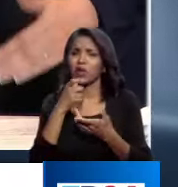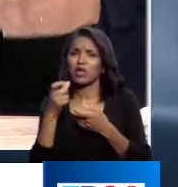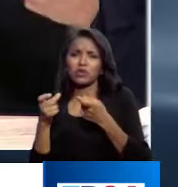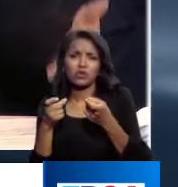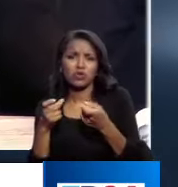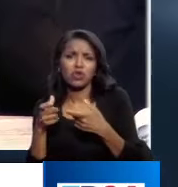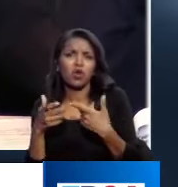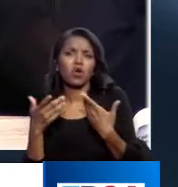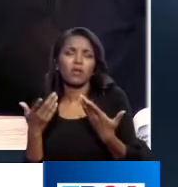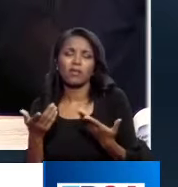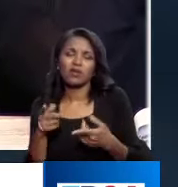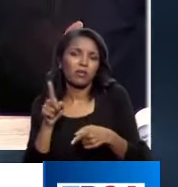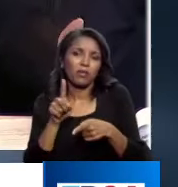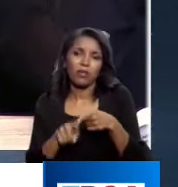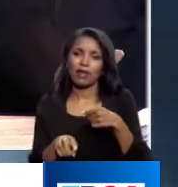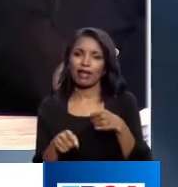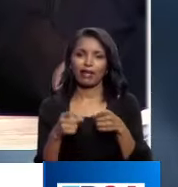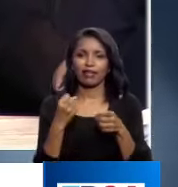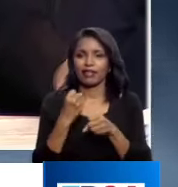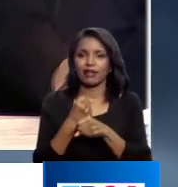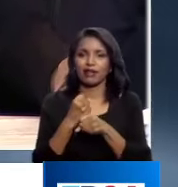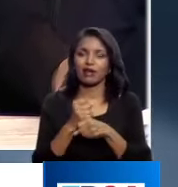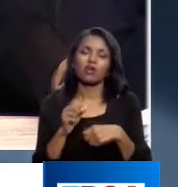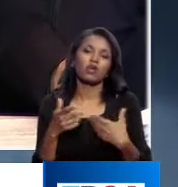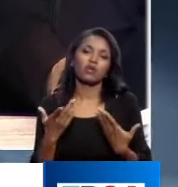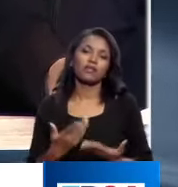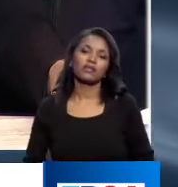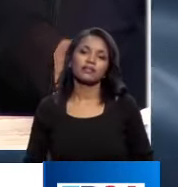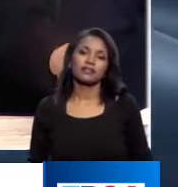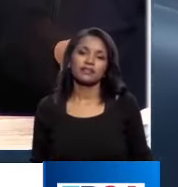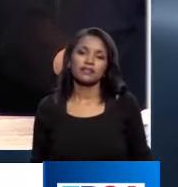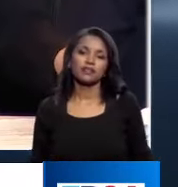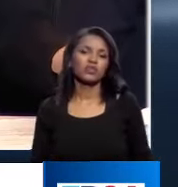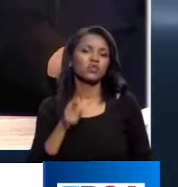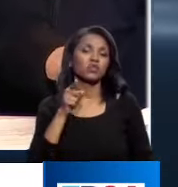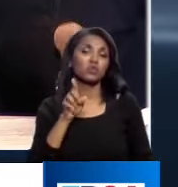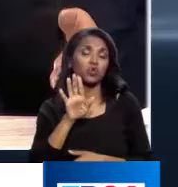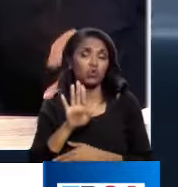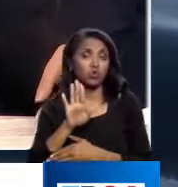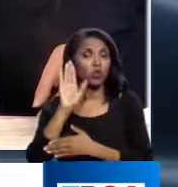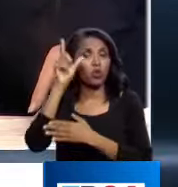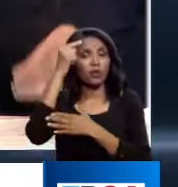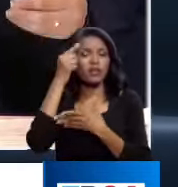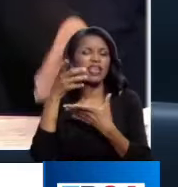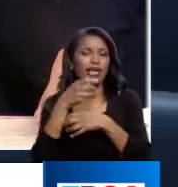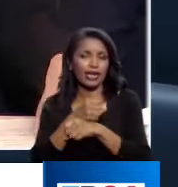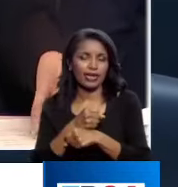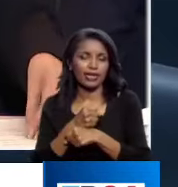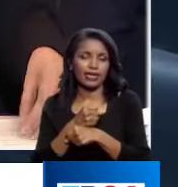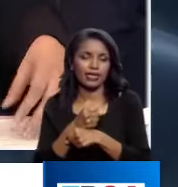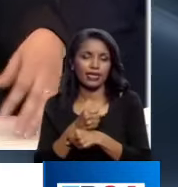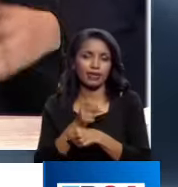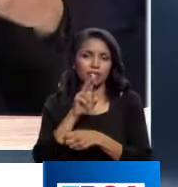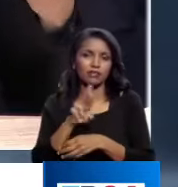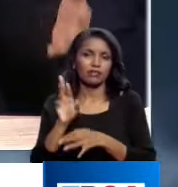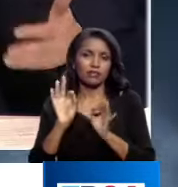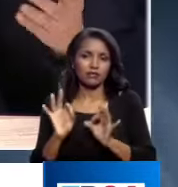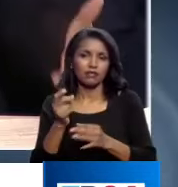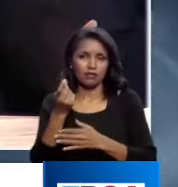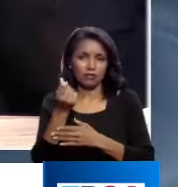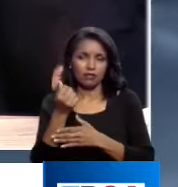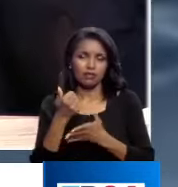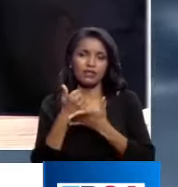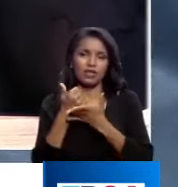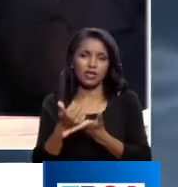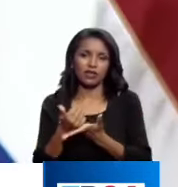pueden cumplir con los proyectos, y eso nos crea una mala fama como país. ¿Cómo haría para que sea más eficiente el uso de los recursos, más